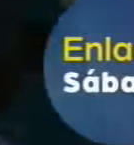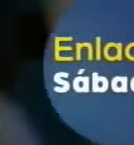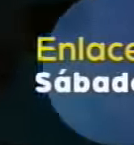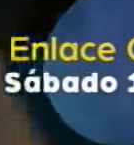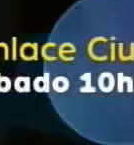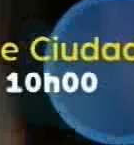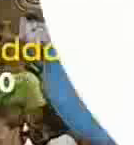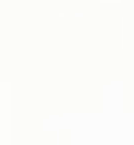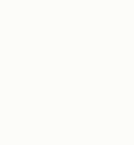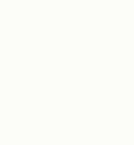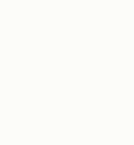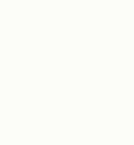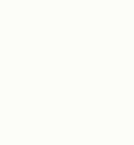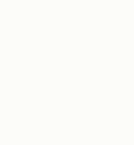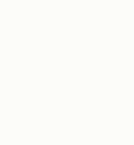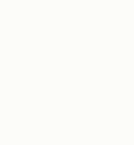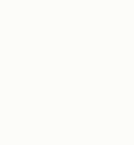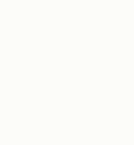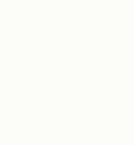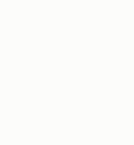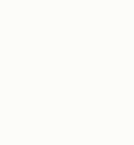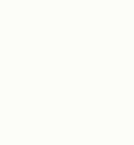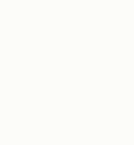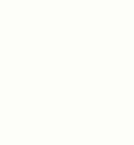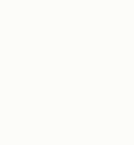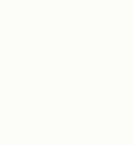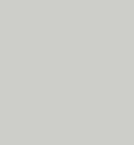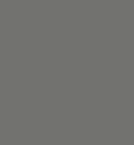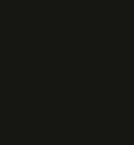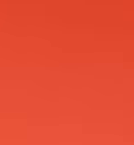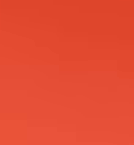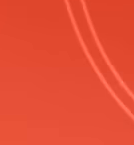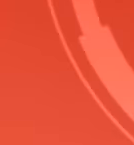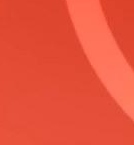Jaime Zumárraga. Ecuador TV, somos todos.